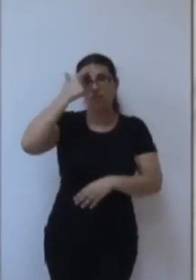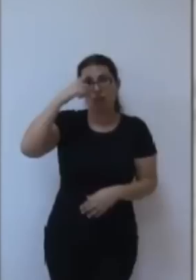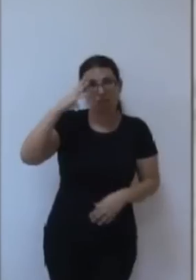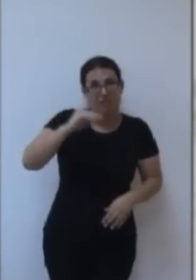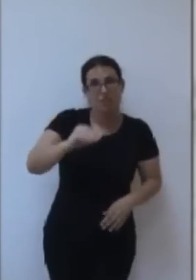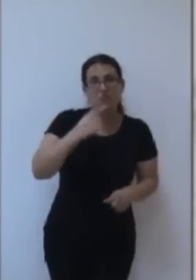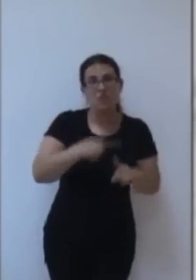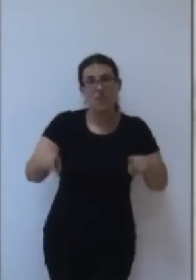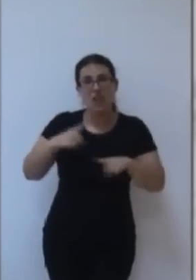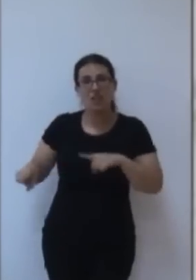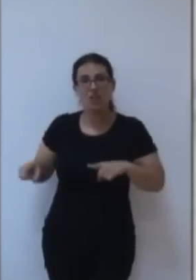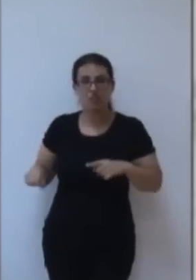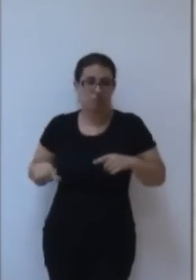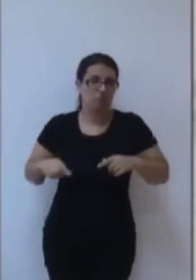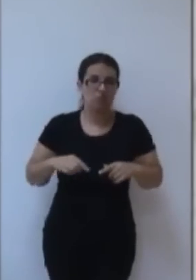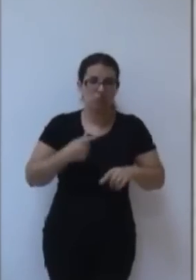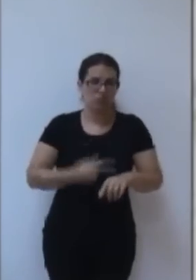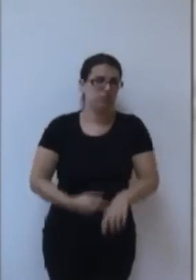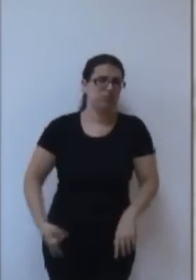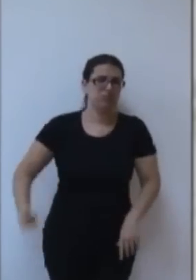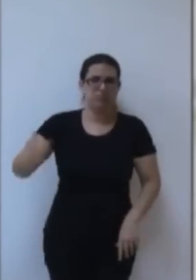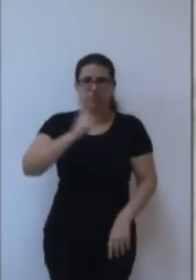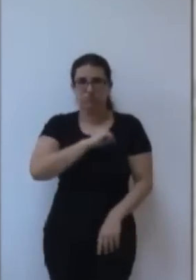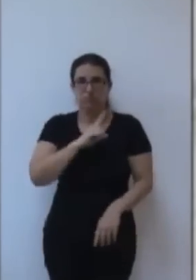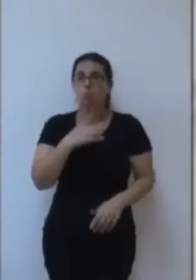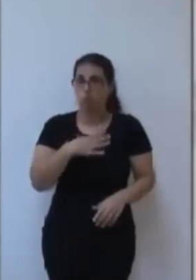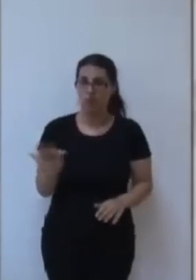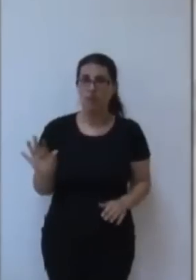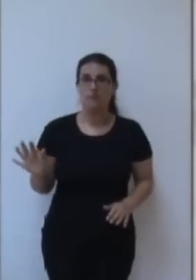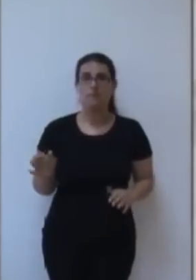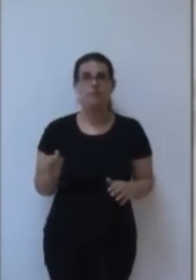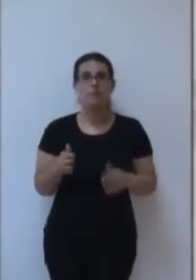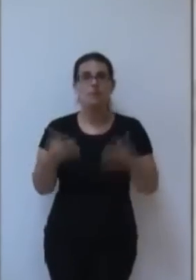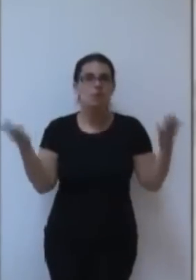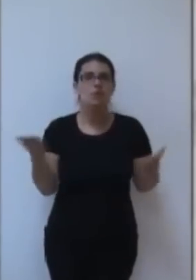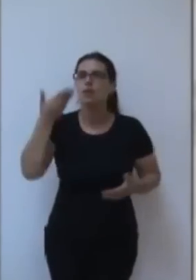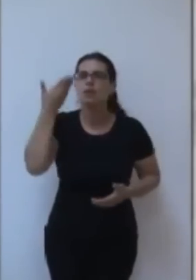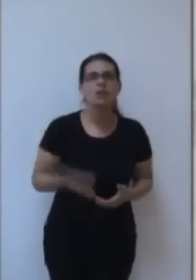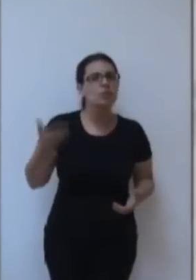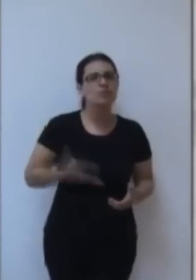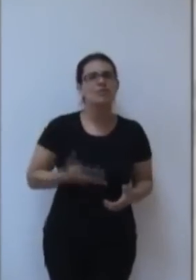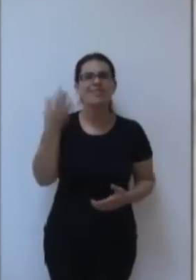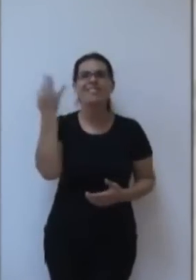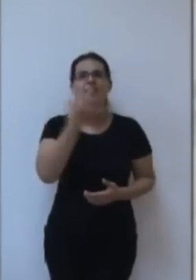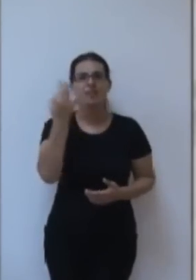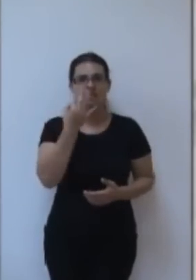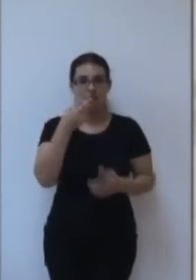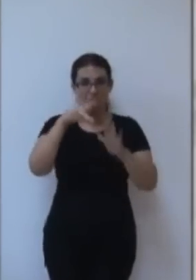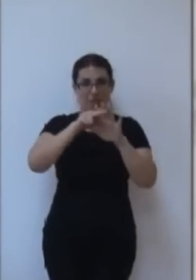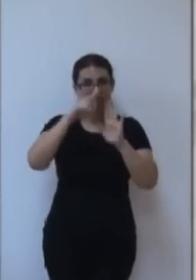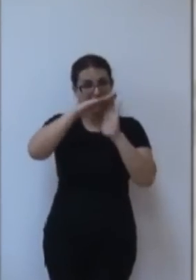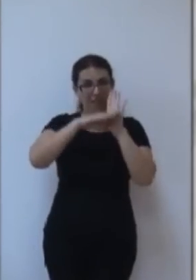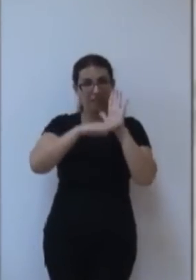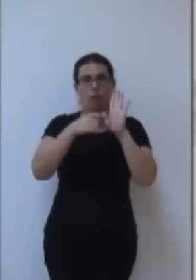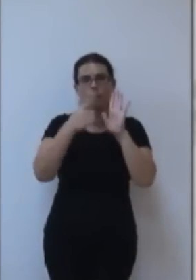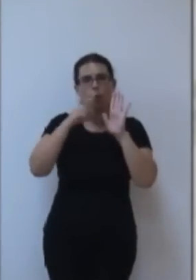las diferencias pueden ser mucho más mayores entre unas personas y otras. Entonces es muy importante hacer que la herramienta sea útil para esa